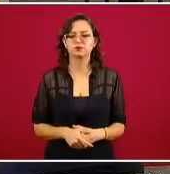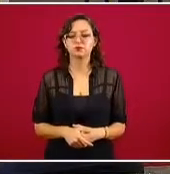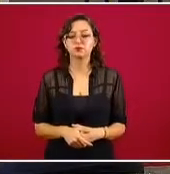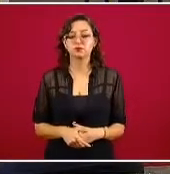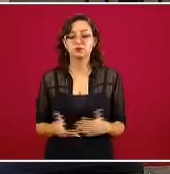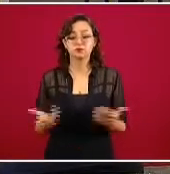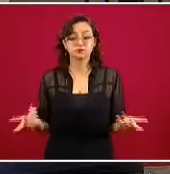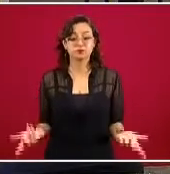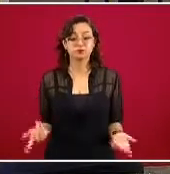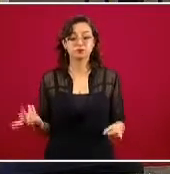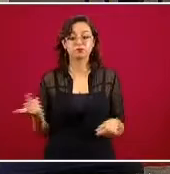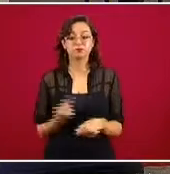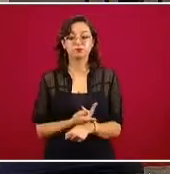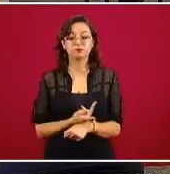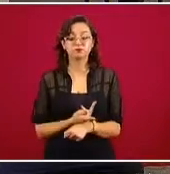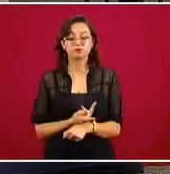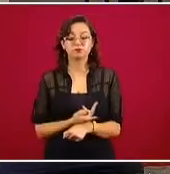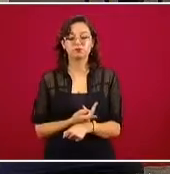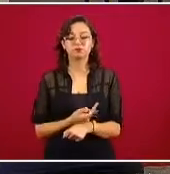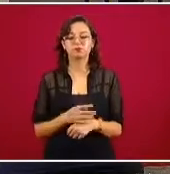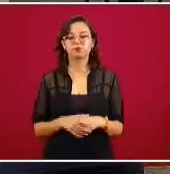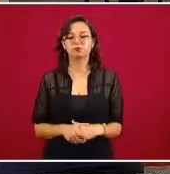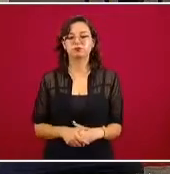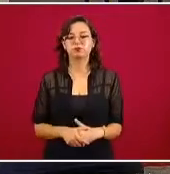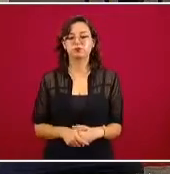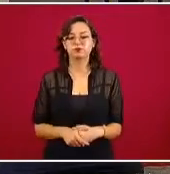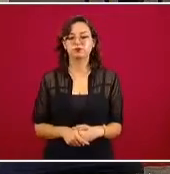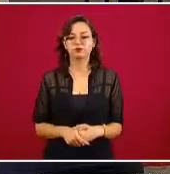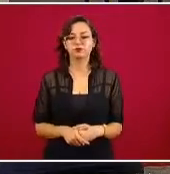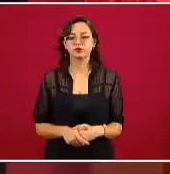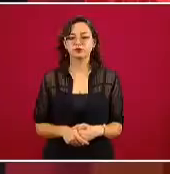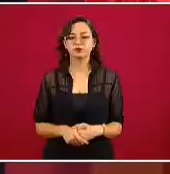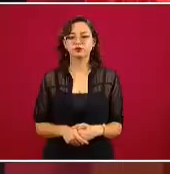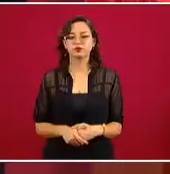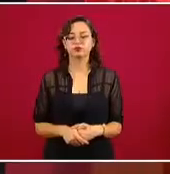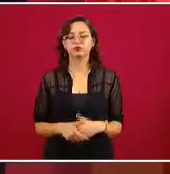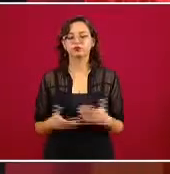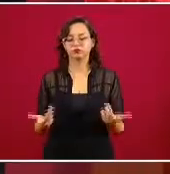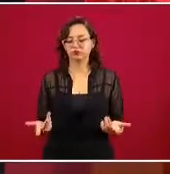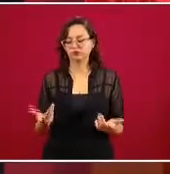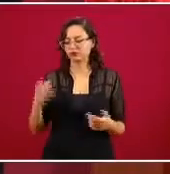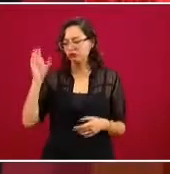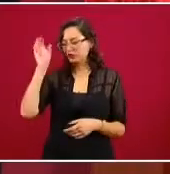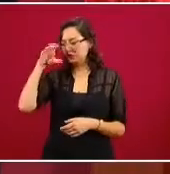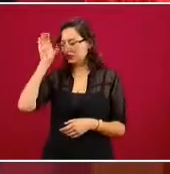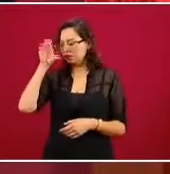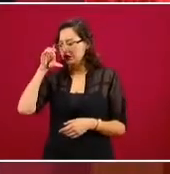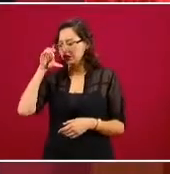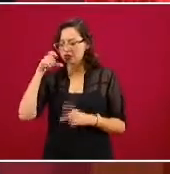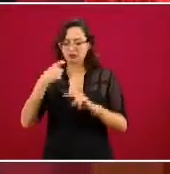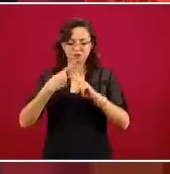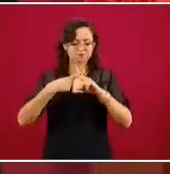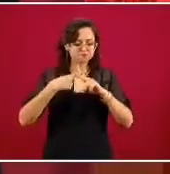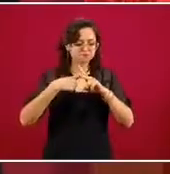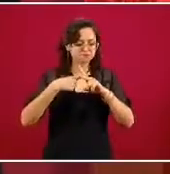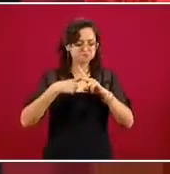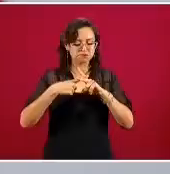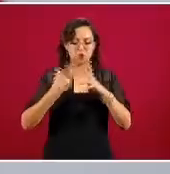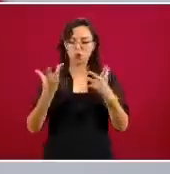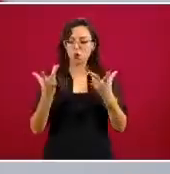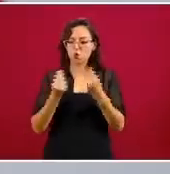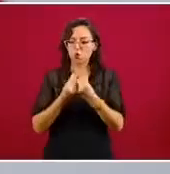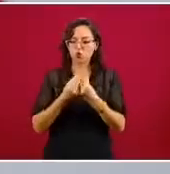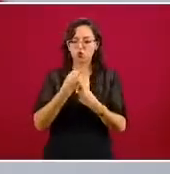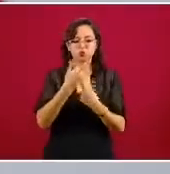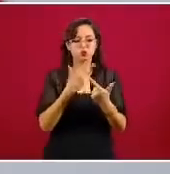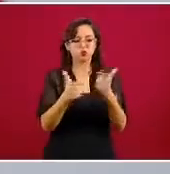¿Todo esto a qué nos lleva? Lo que nos llevó es a utilizar la ciencia, utilizar la técnica con la